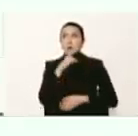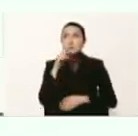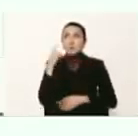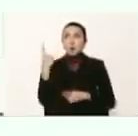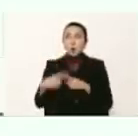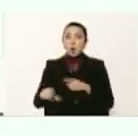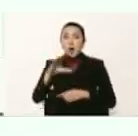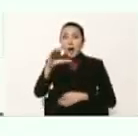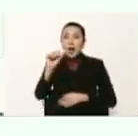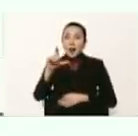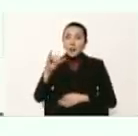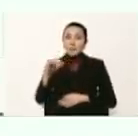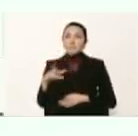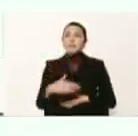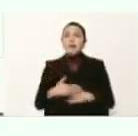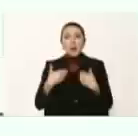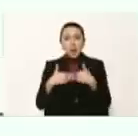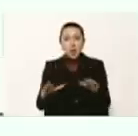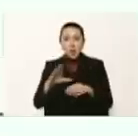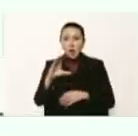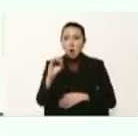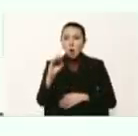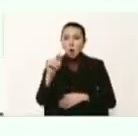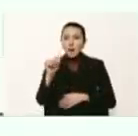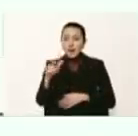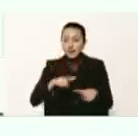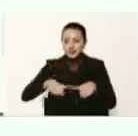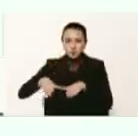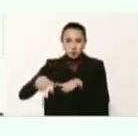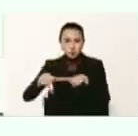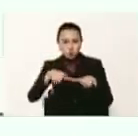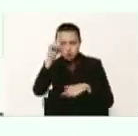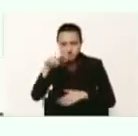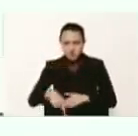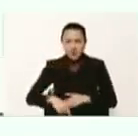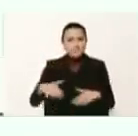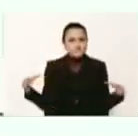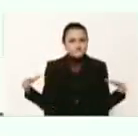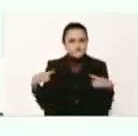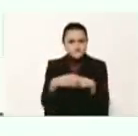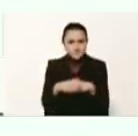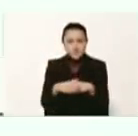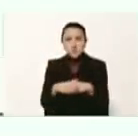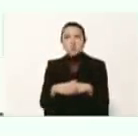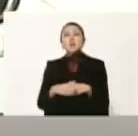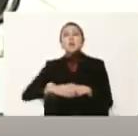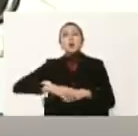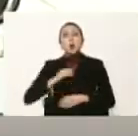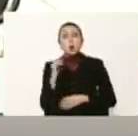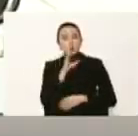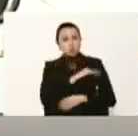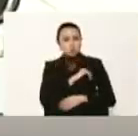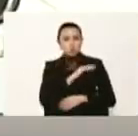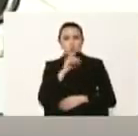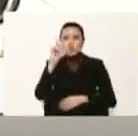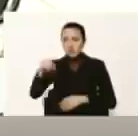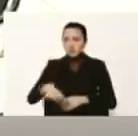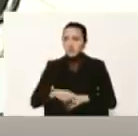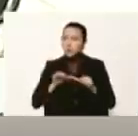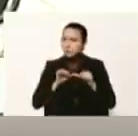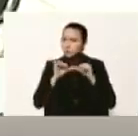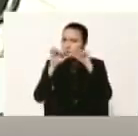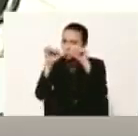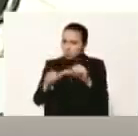cota 905 y nuestros equipos del SENAME y el CICPC continúan